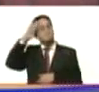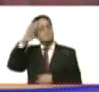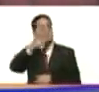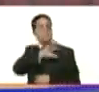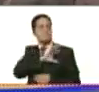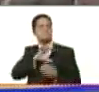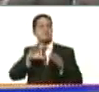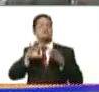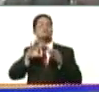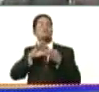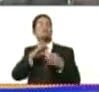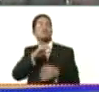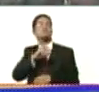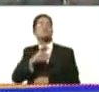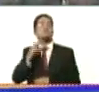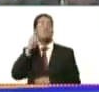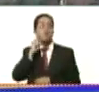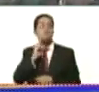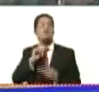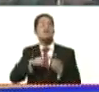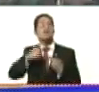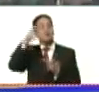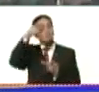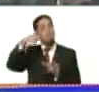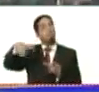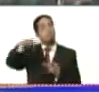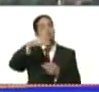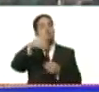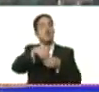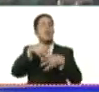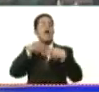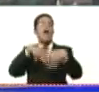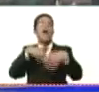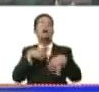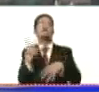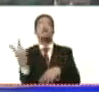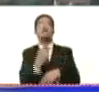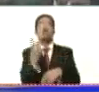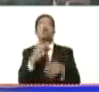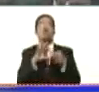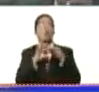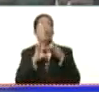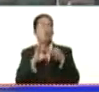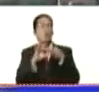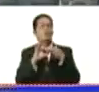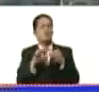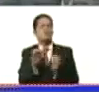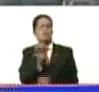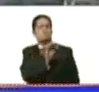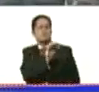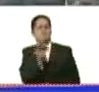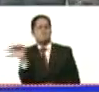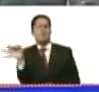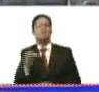Armada Nacional Bolivariana y el pueblo organizado en las calles, unidos, en perfecta unión.